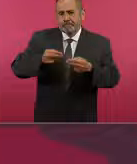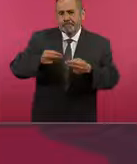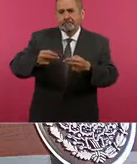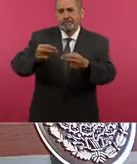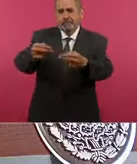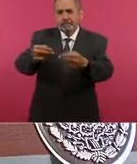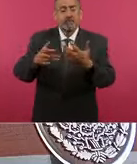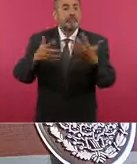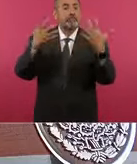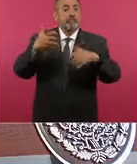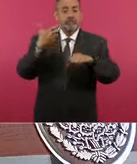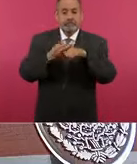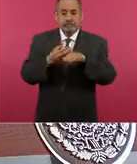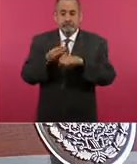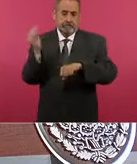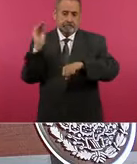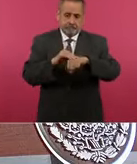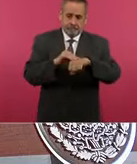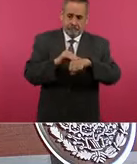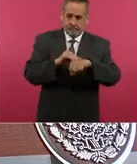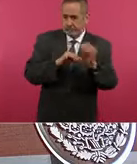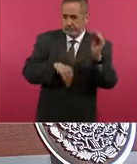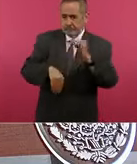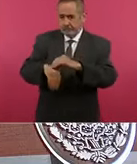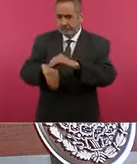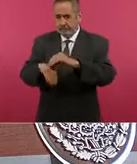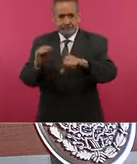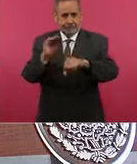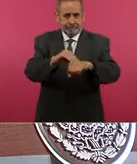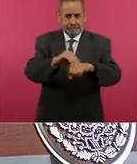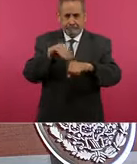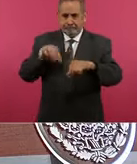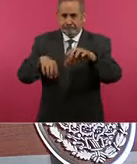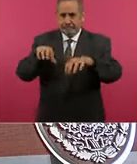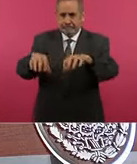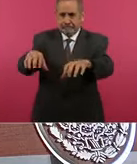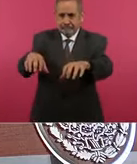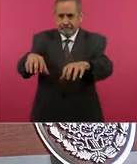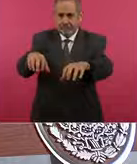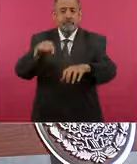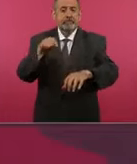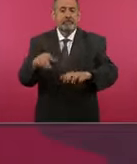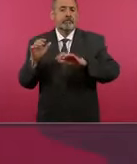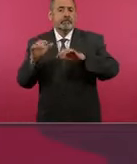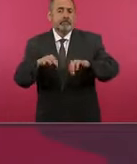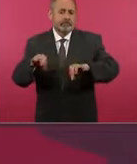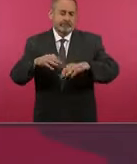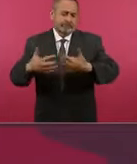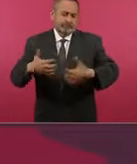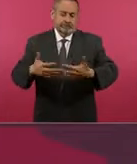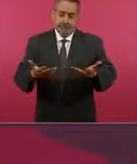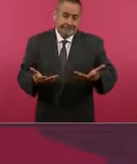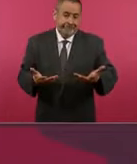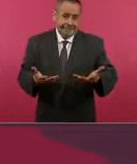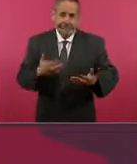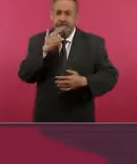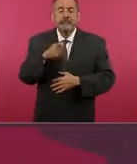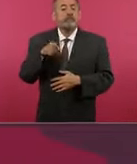empresas y se genere mano de obra. Luego el sureste tiene